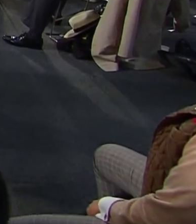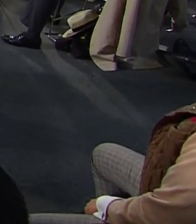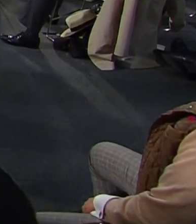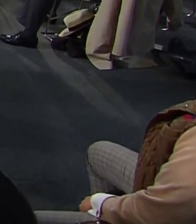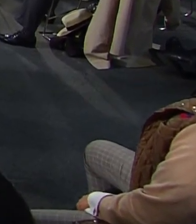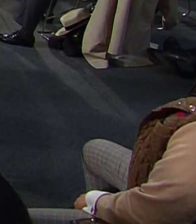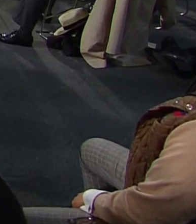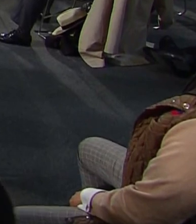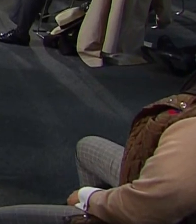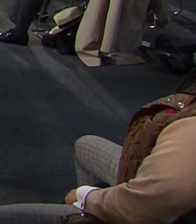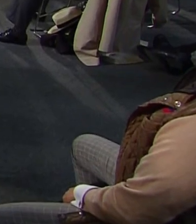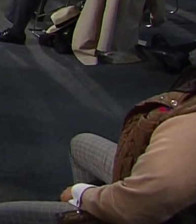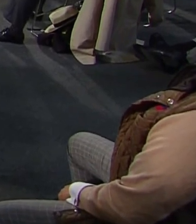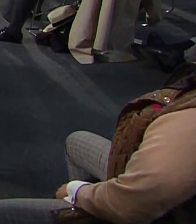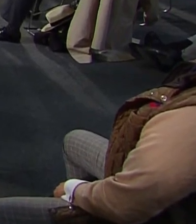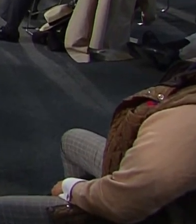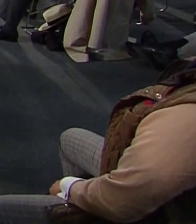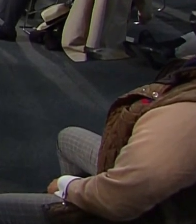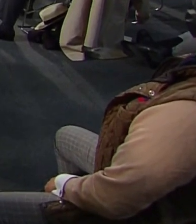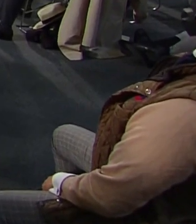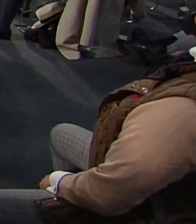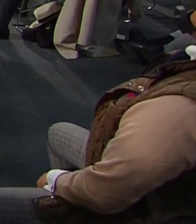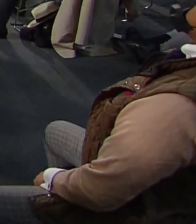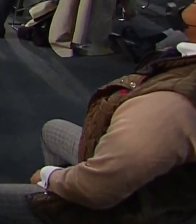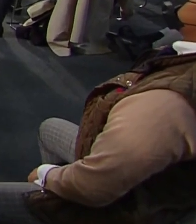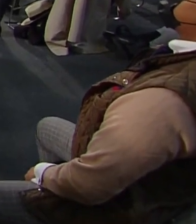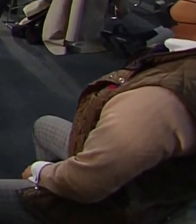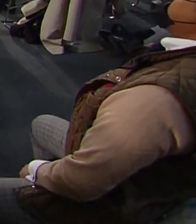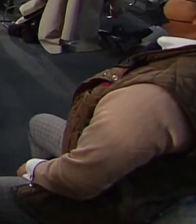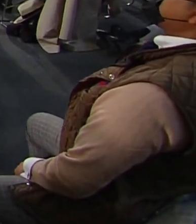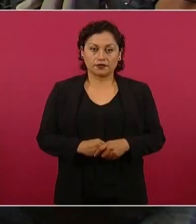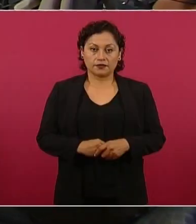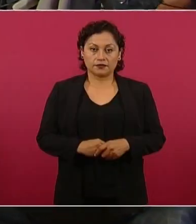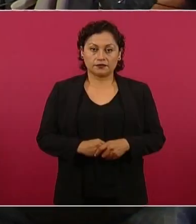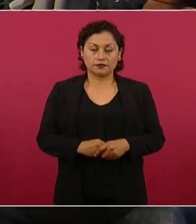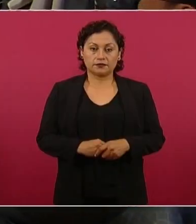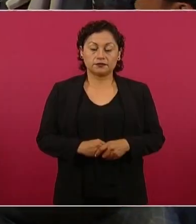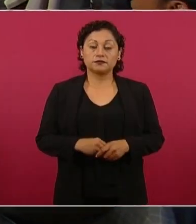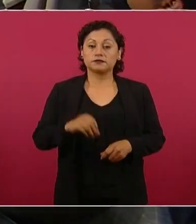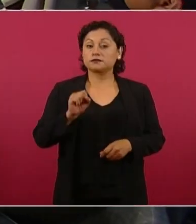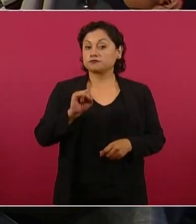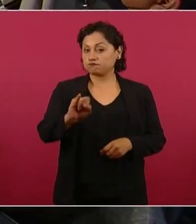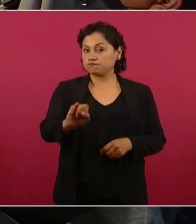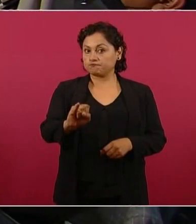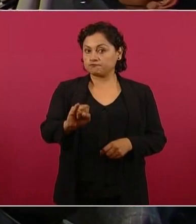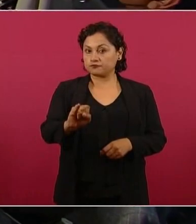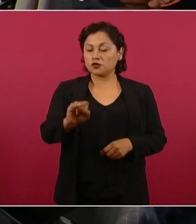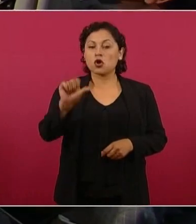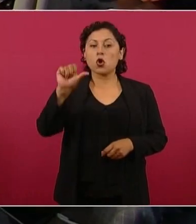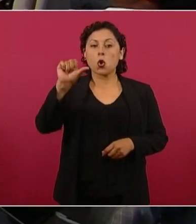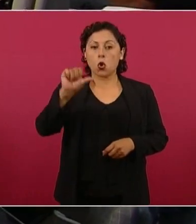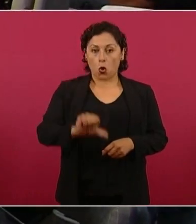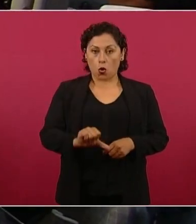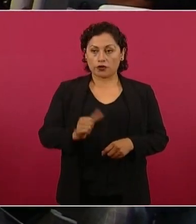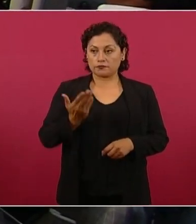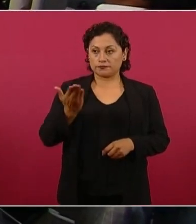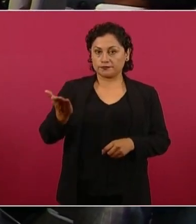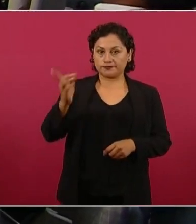Sí, claro, si no, es un compromiso, desde luego. Que va a ir alguien a Mocorito. Sí, digo, hoy mismo le pediremos a la